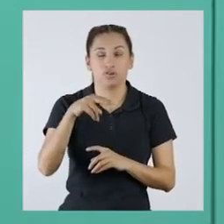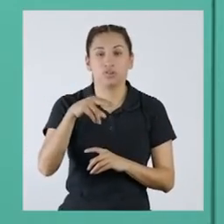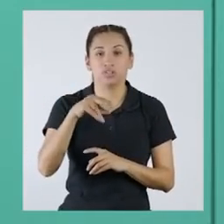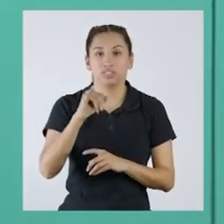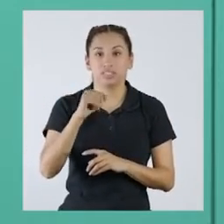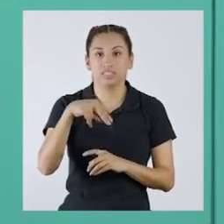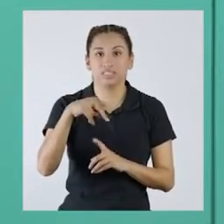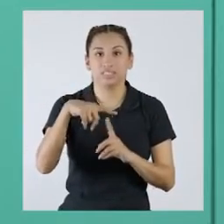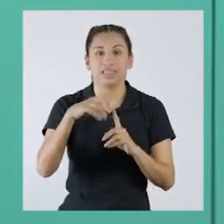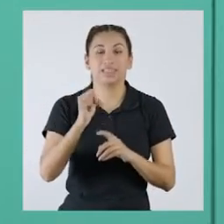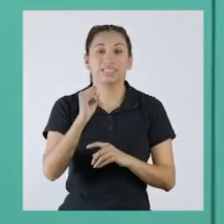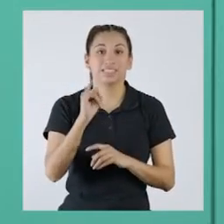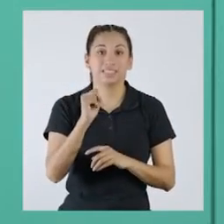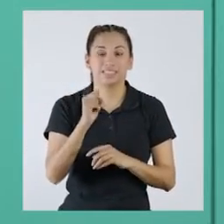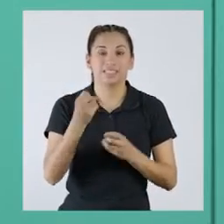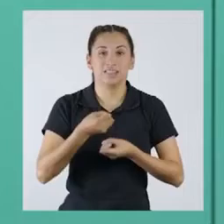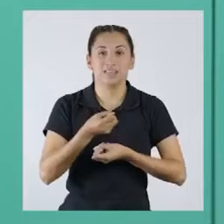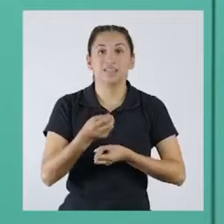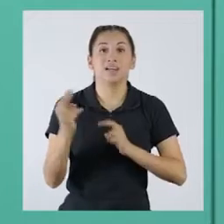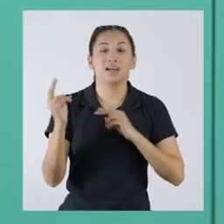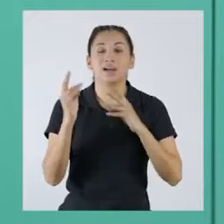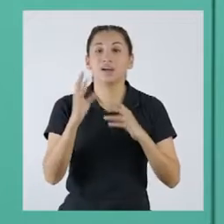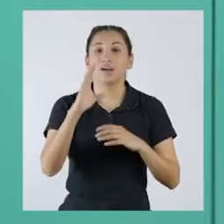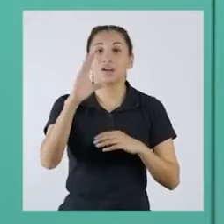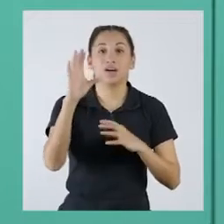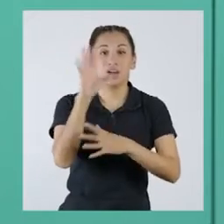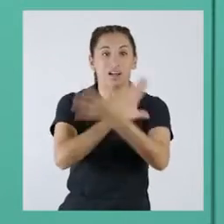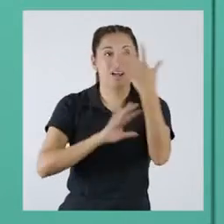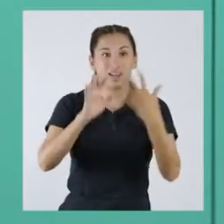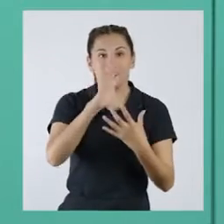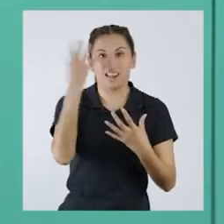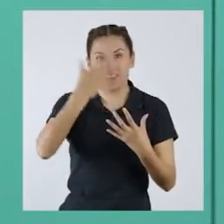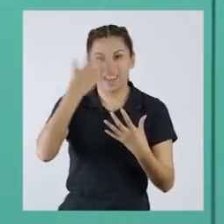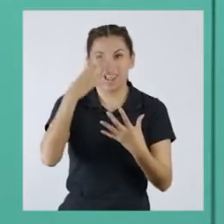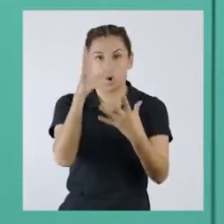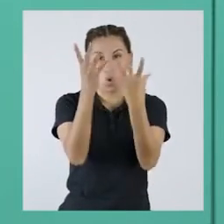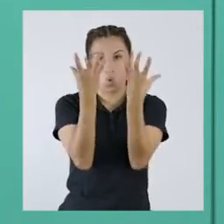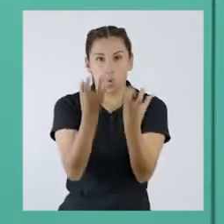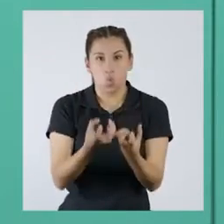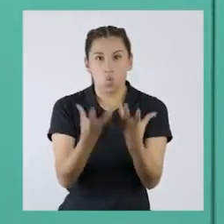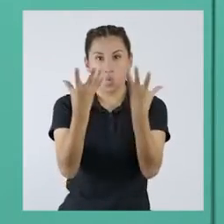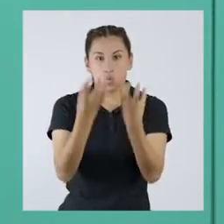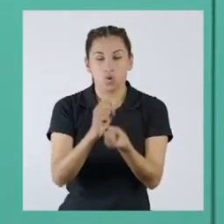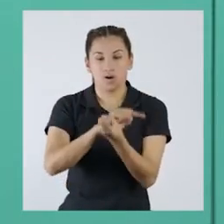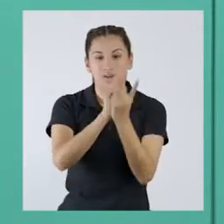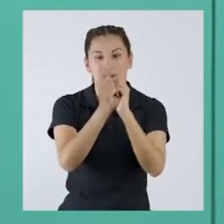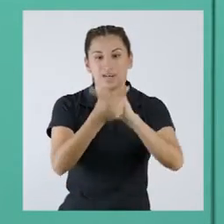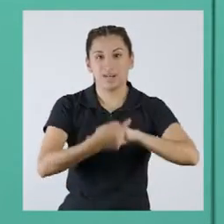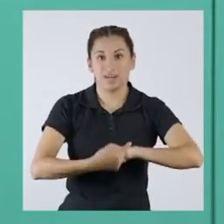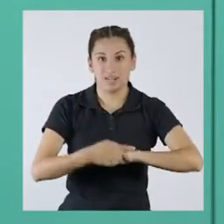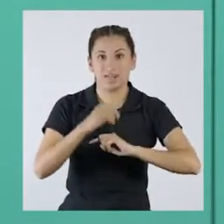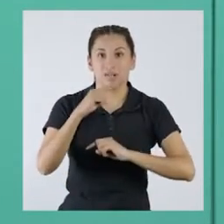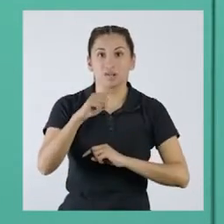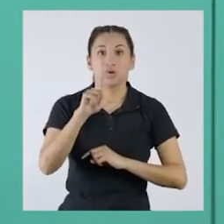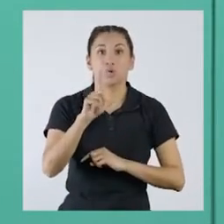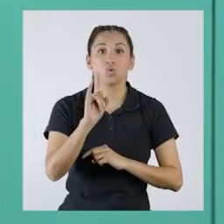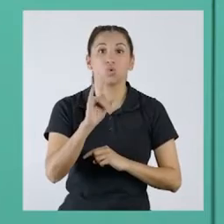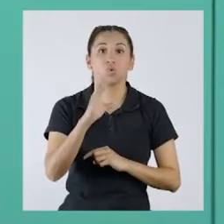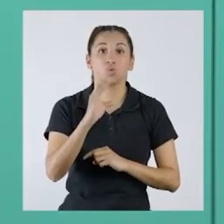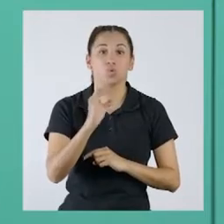fotosintéticos retiran grandes cantidades de dióxido de carbono de la atmósfera para crear moléculas como